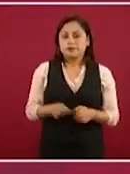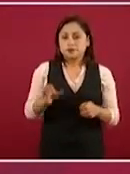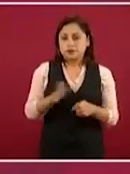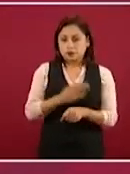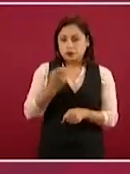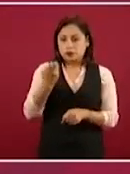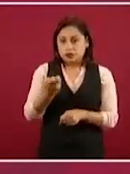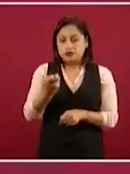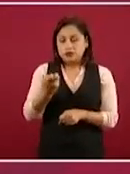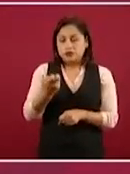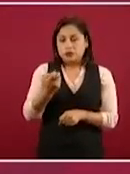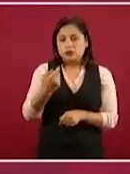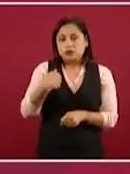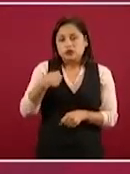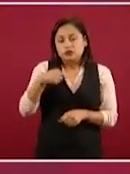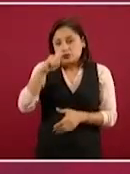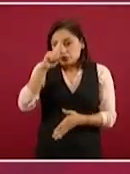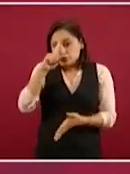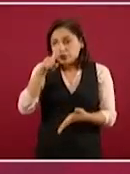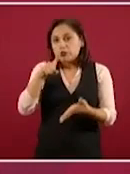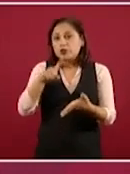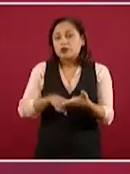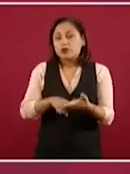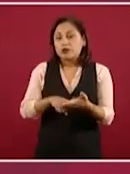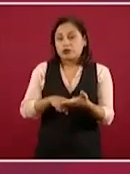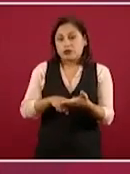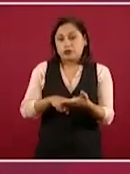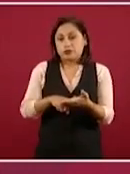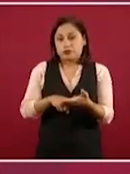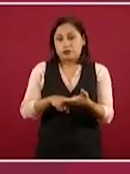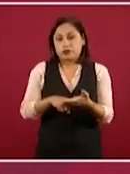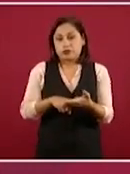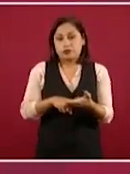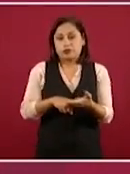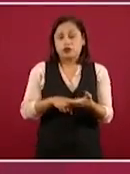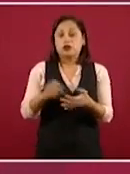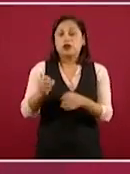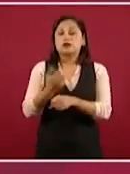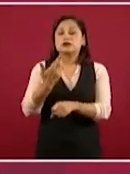nos informe la secretaria,